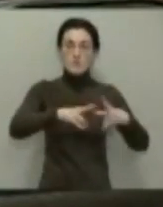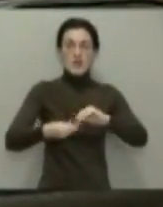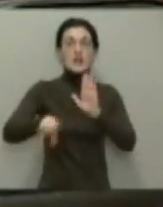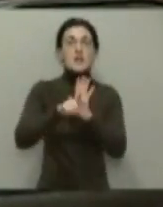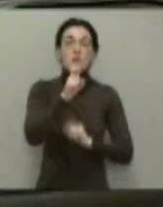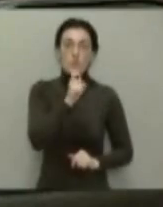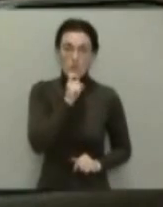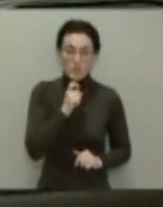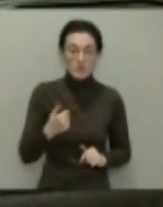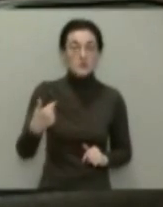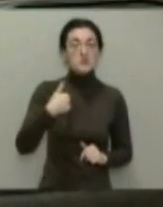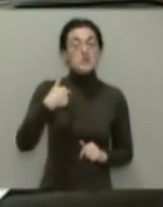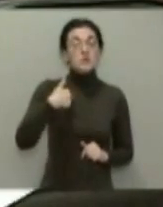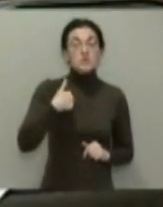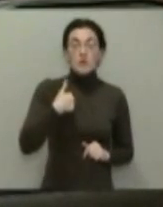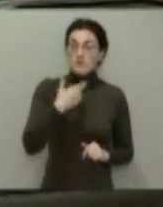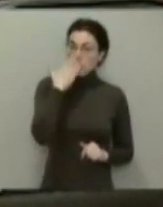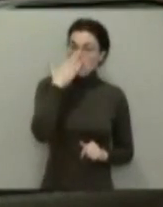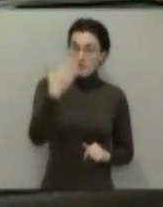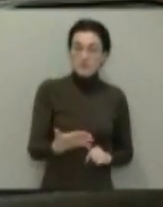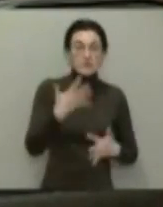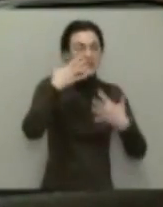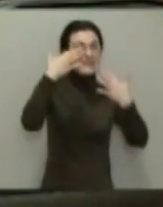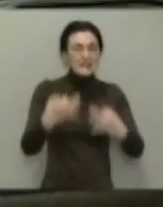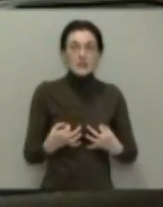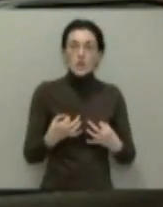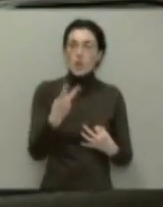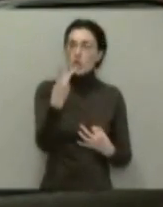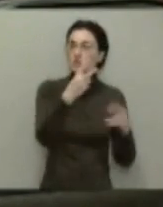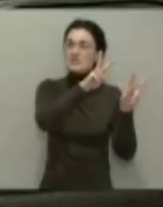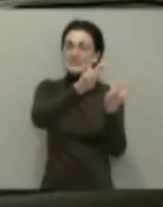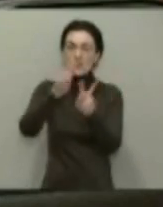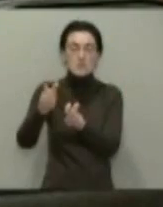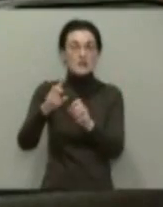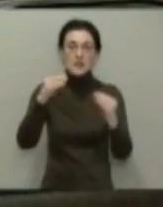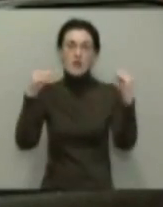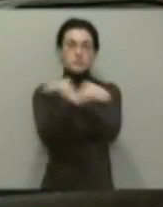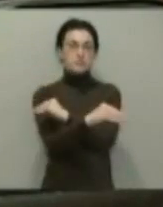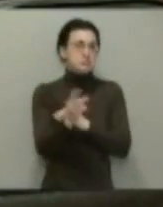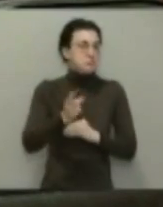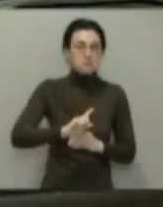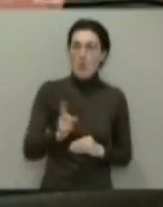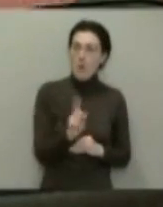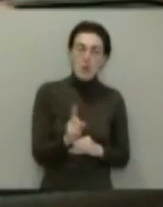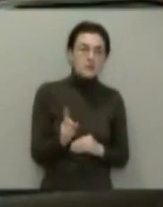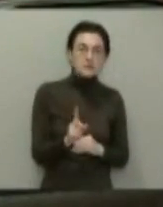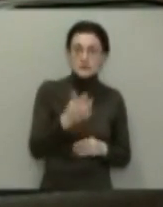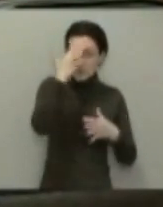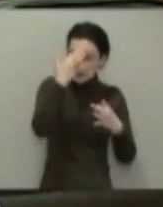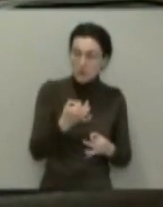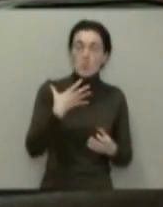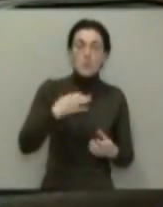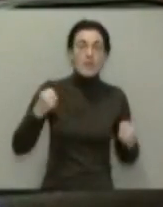ley. Y yo, sinceramente, creo que no son dos cuestiones opuestas, ni mucho menos. Creo que se